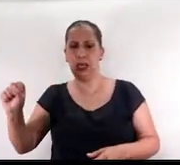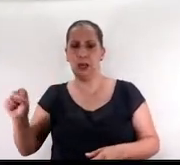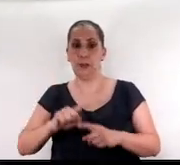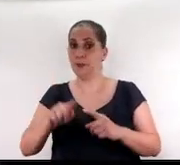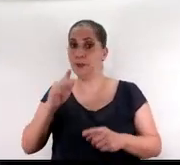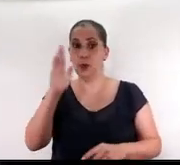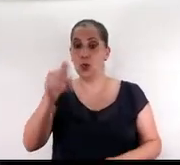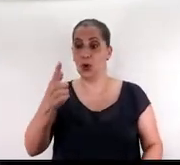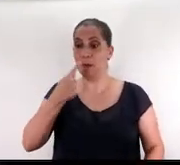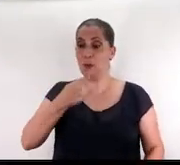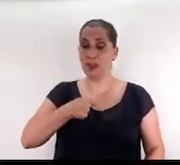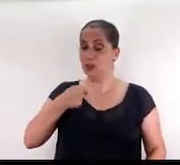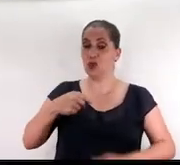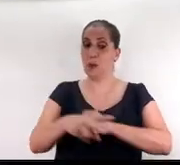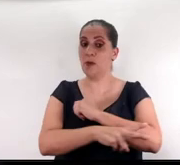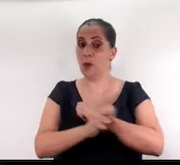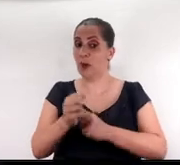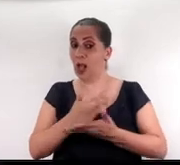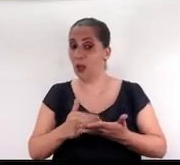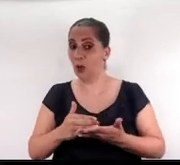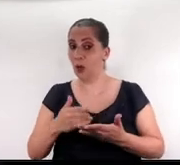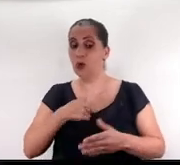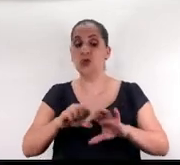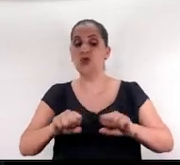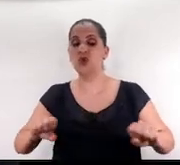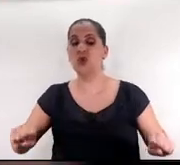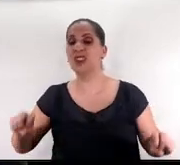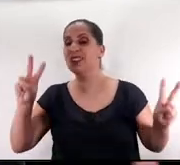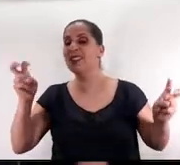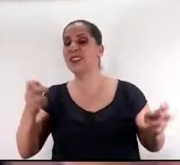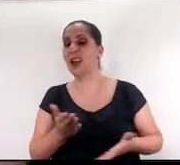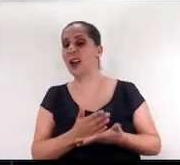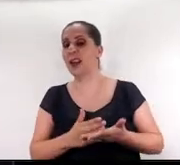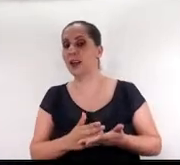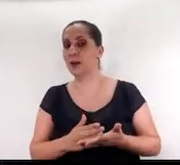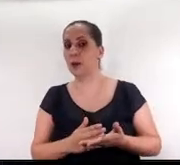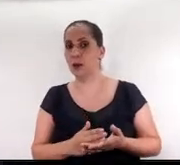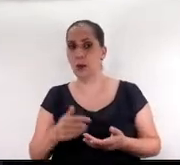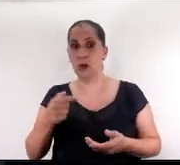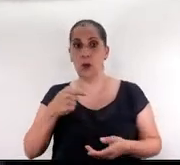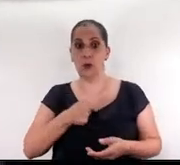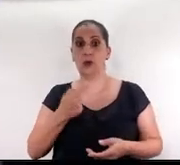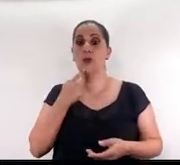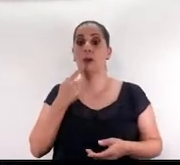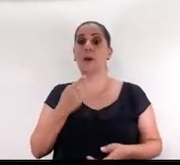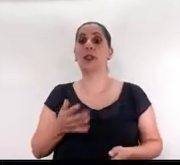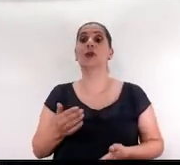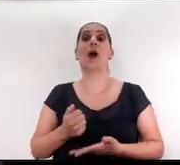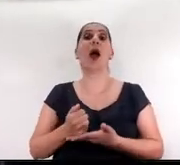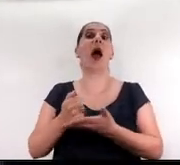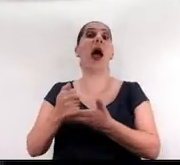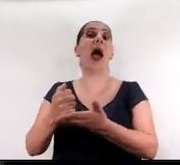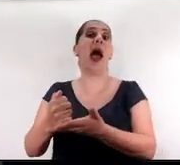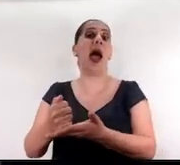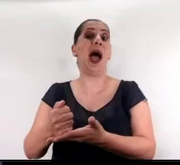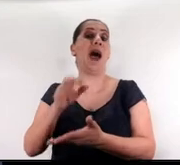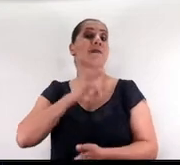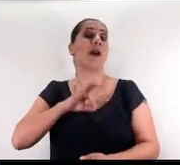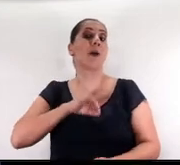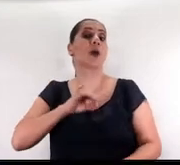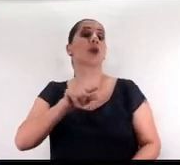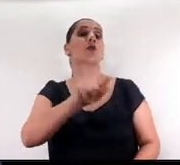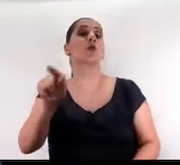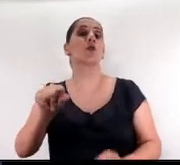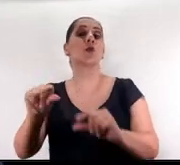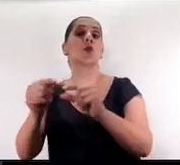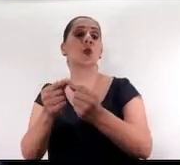de haberme robado algo, o de haber choriciado algo, o de haber metido la mano para favorecer a un grupo